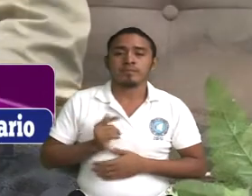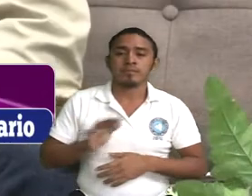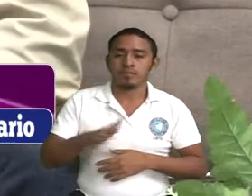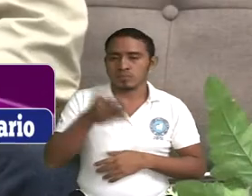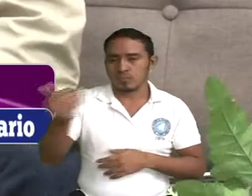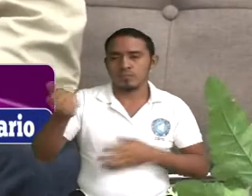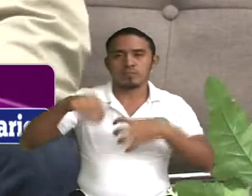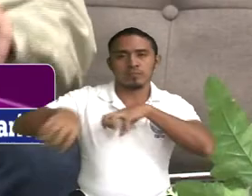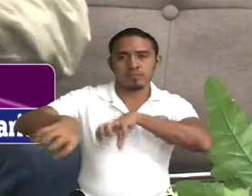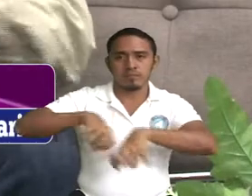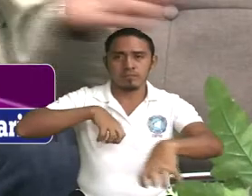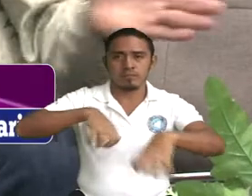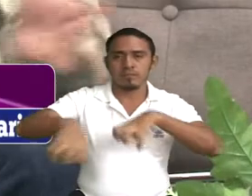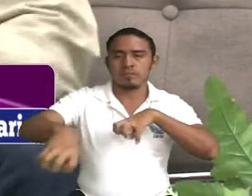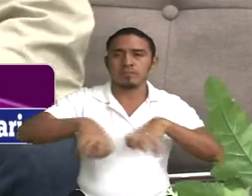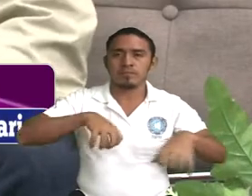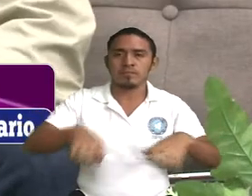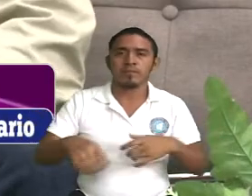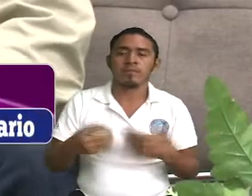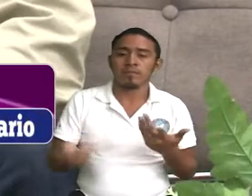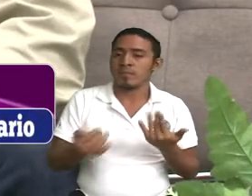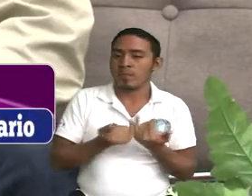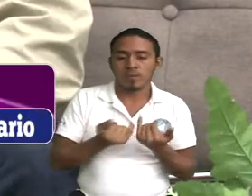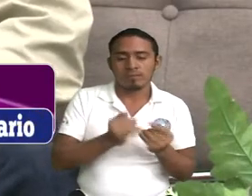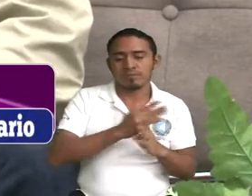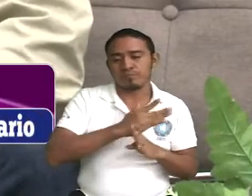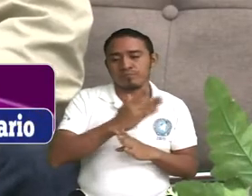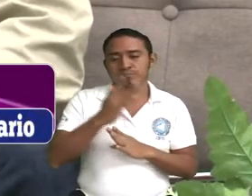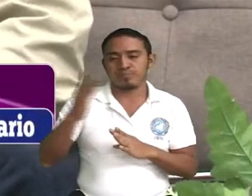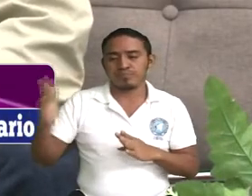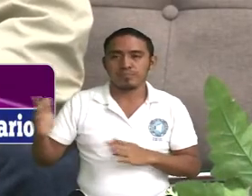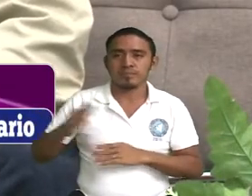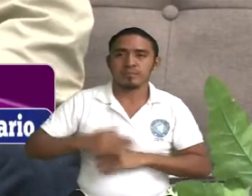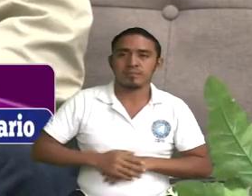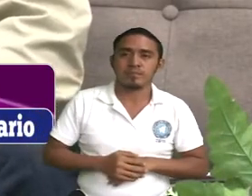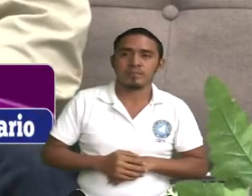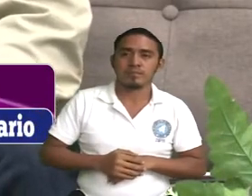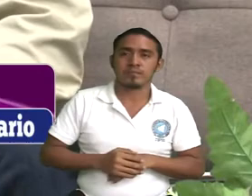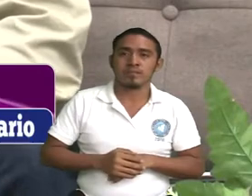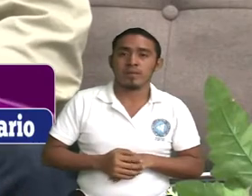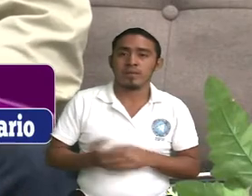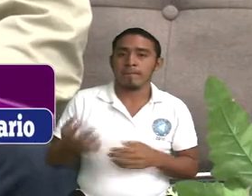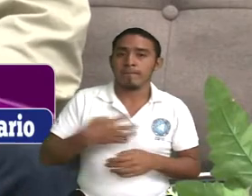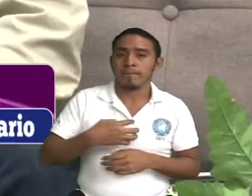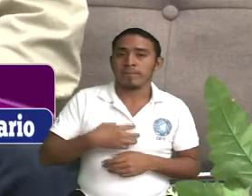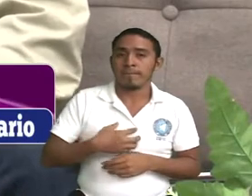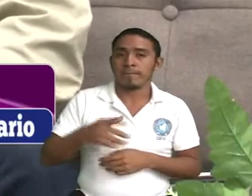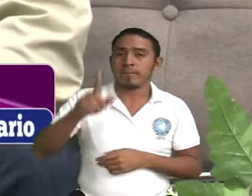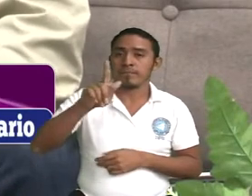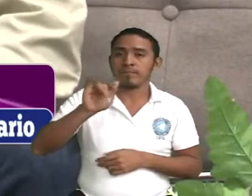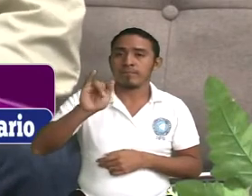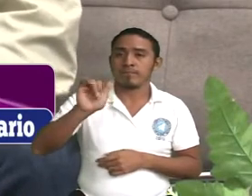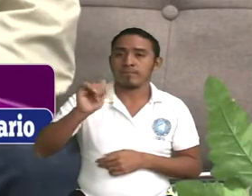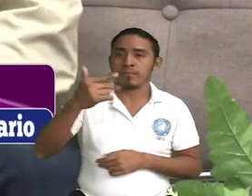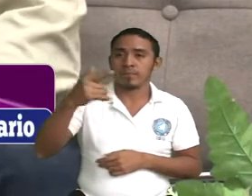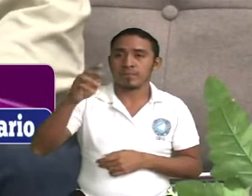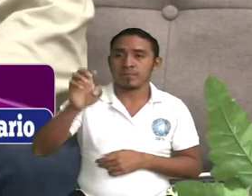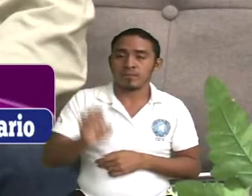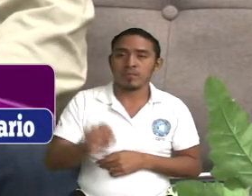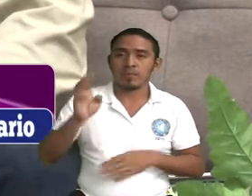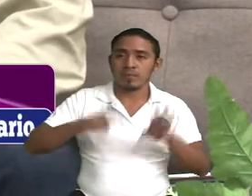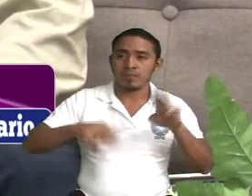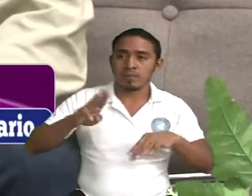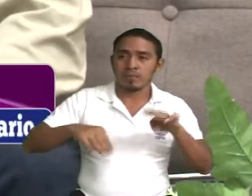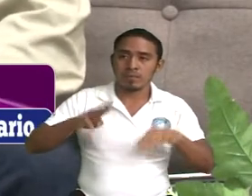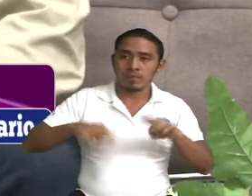actividad de igual extendida en el Tiangue Monimbó. ¿Es en Masaya? No, el